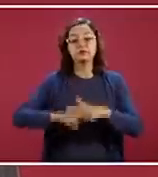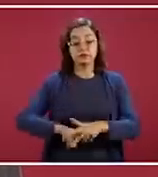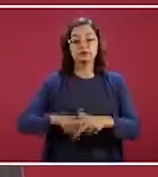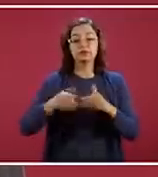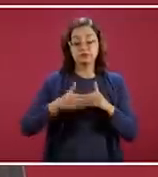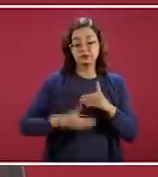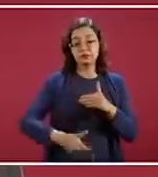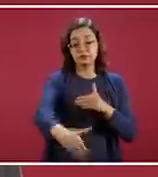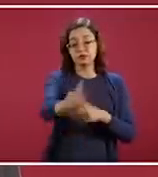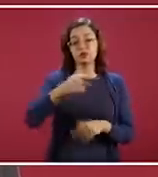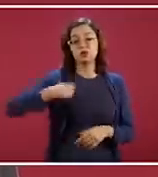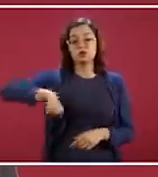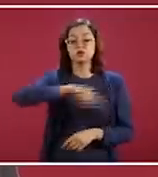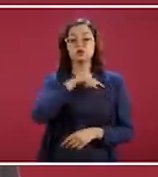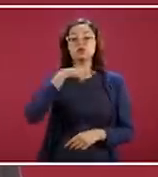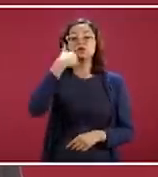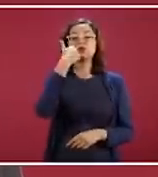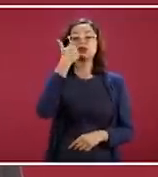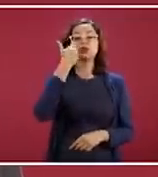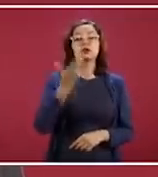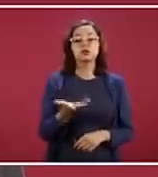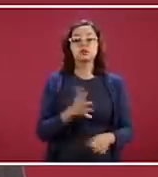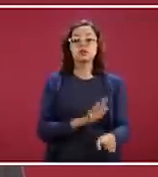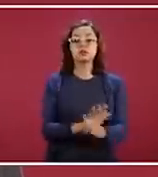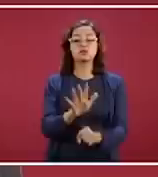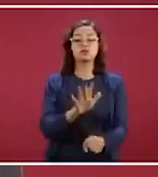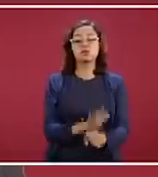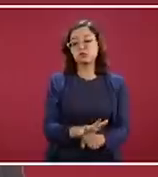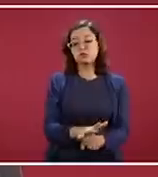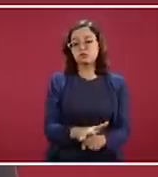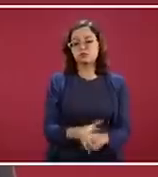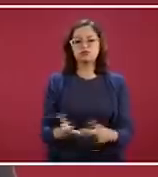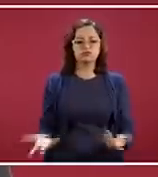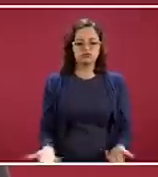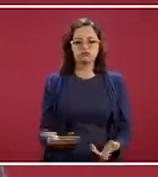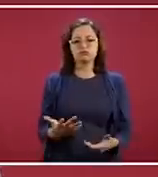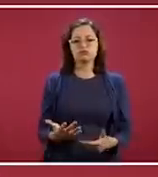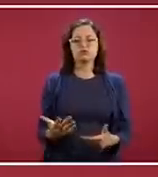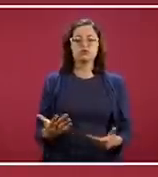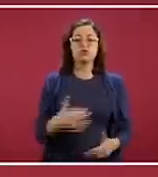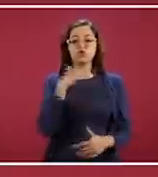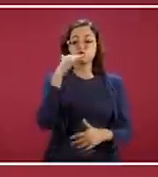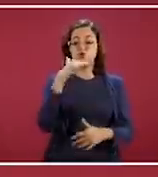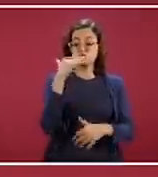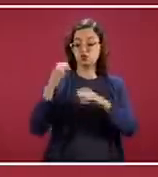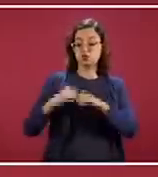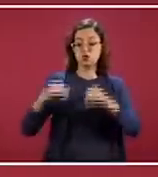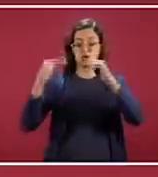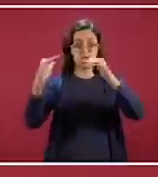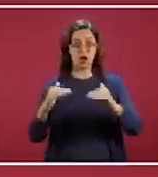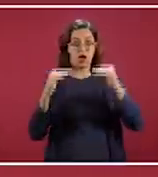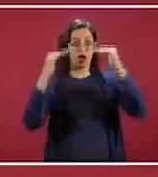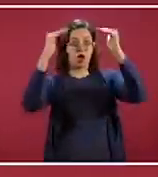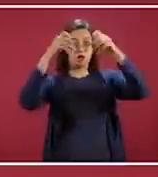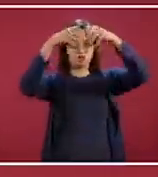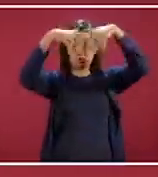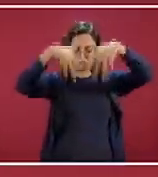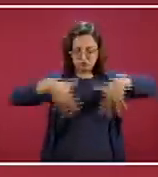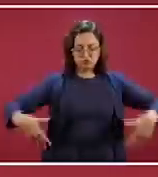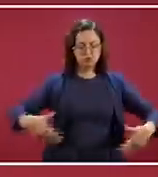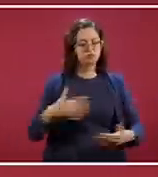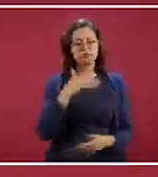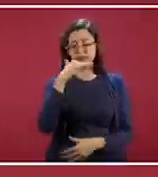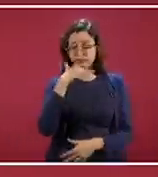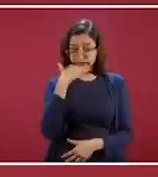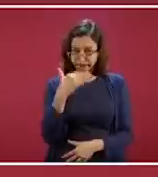porque lo que queremos es que no haya corrupción arriba ni abajo, y